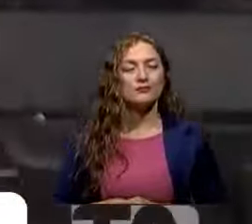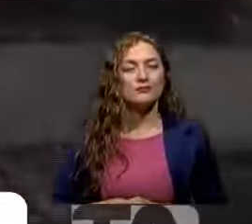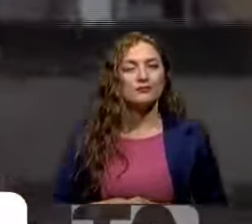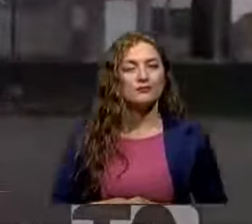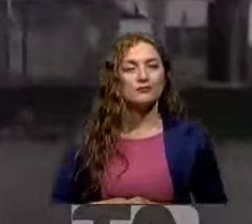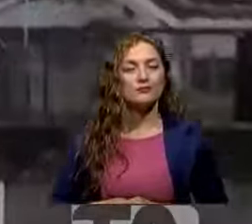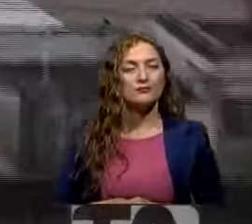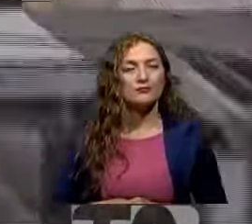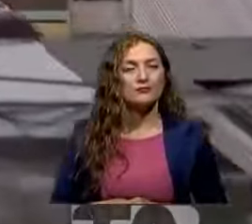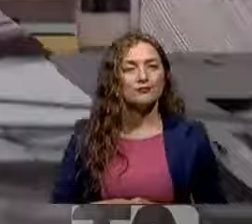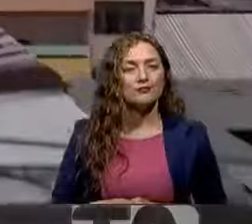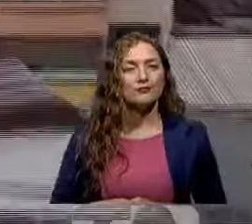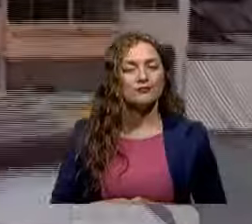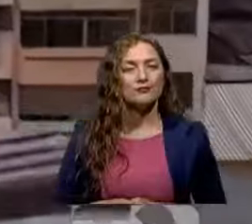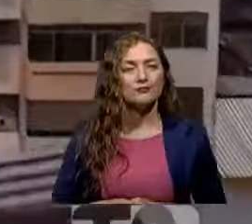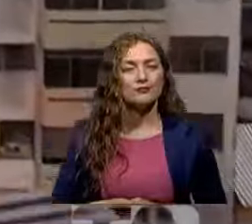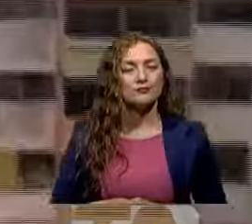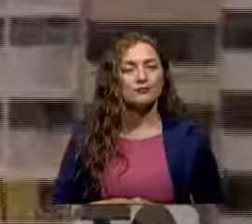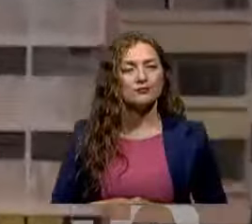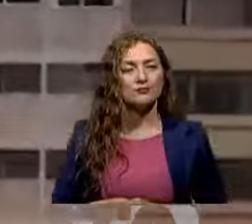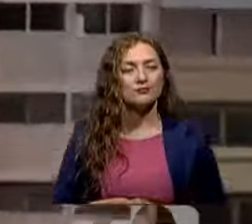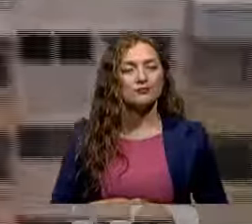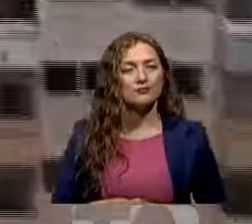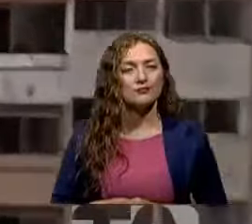Ven, mi tierra te va a encantar.